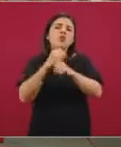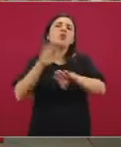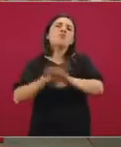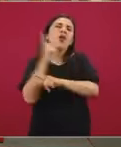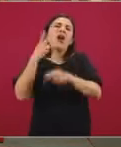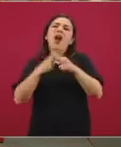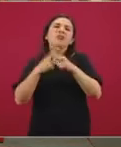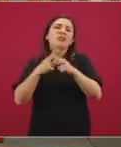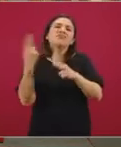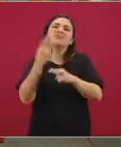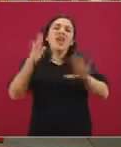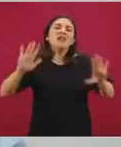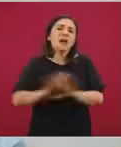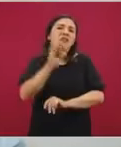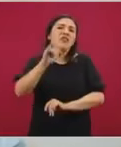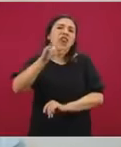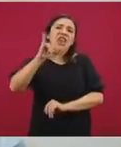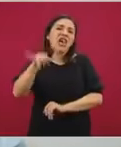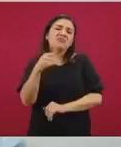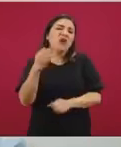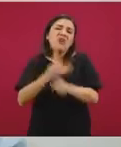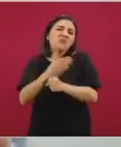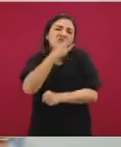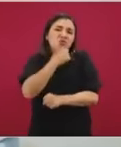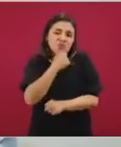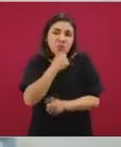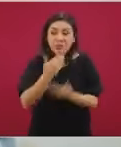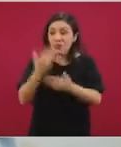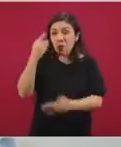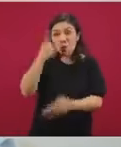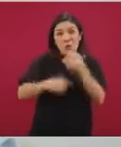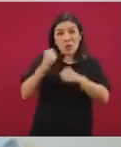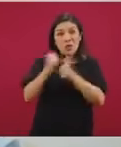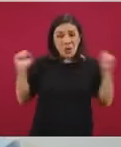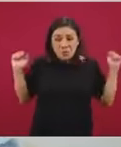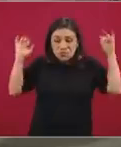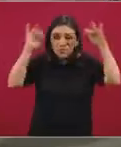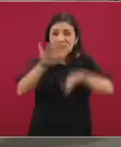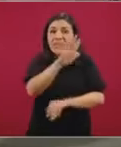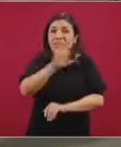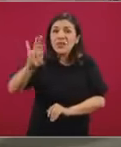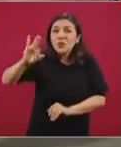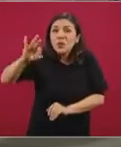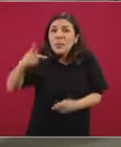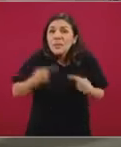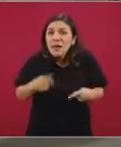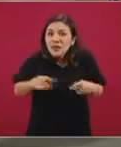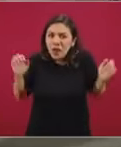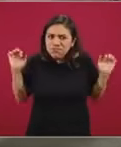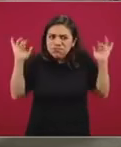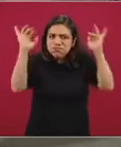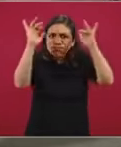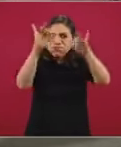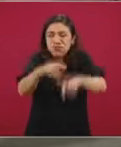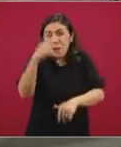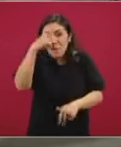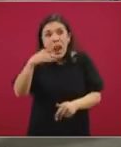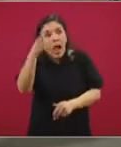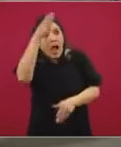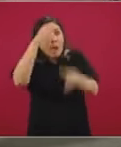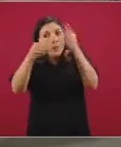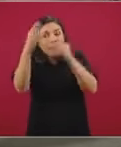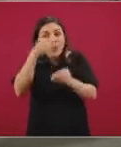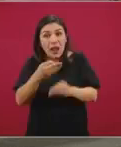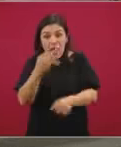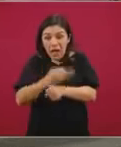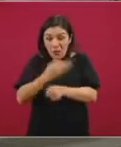de cambiar la FILIG. El año pasado tuvimos 540 personas ahí asistiendo al seminario, y este año